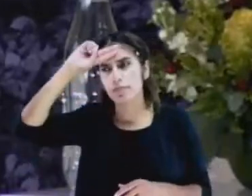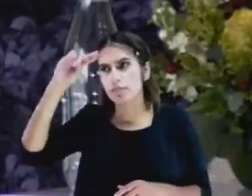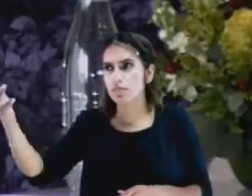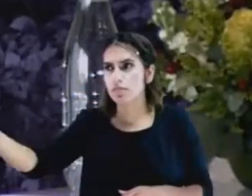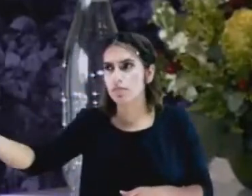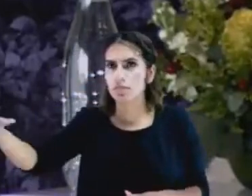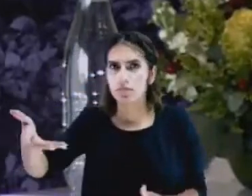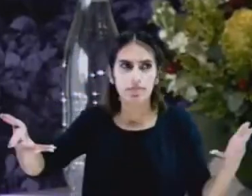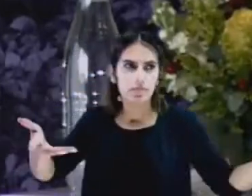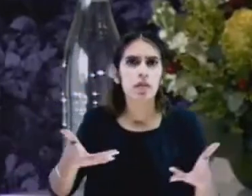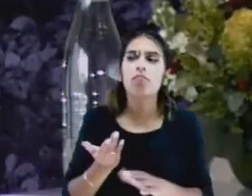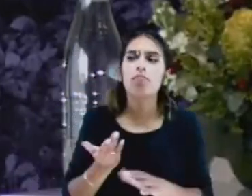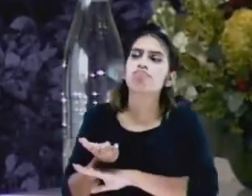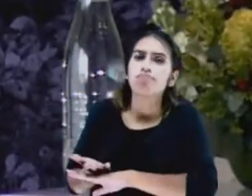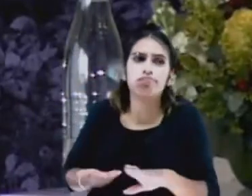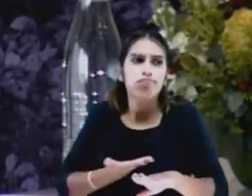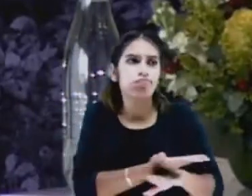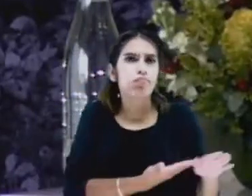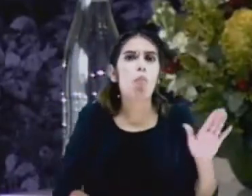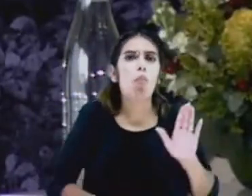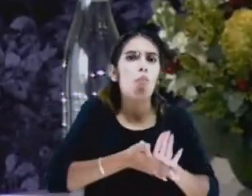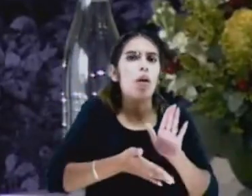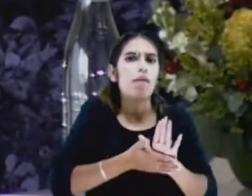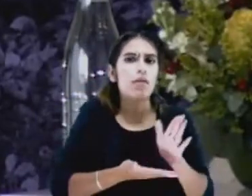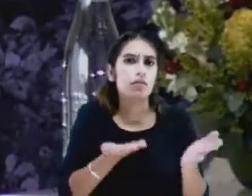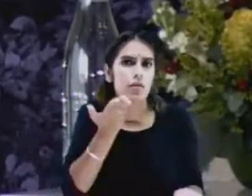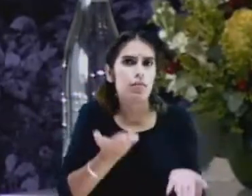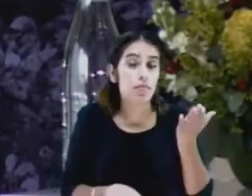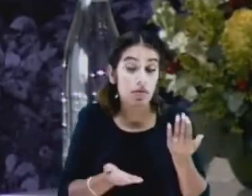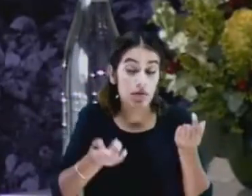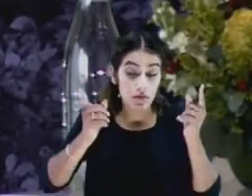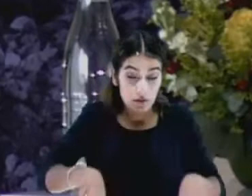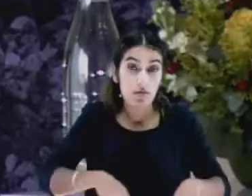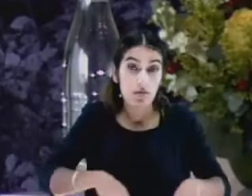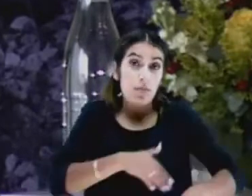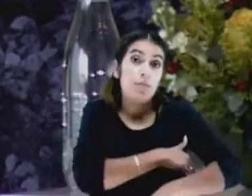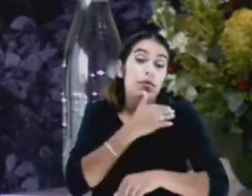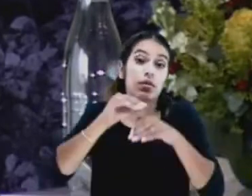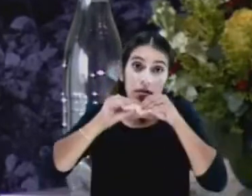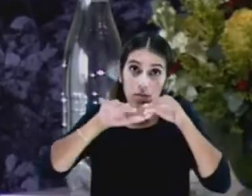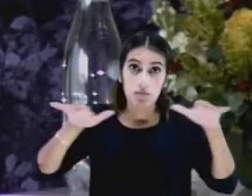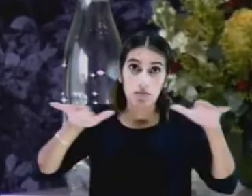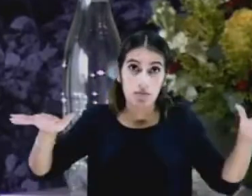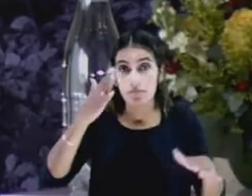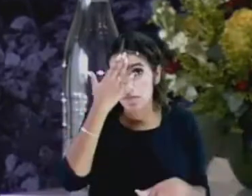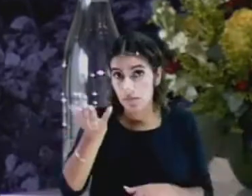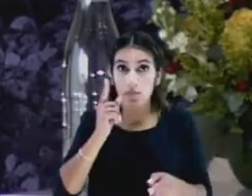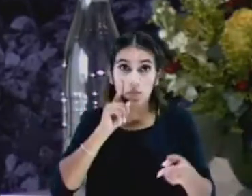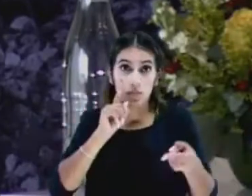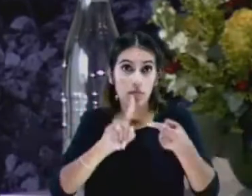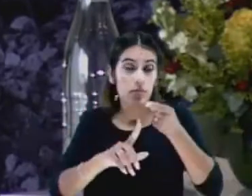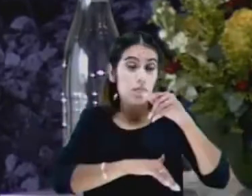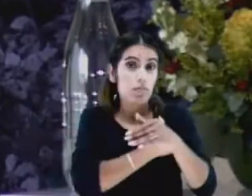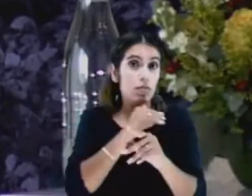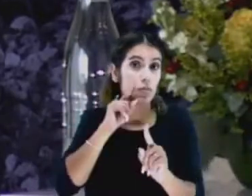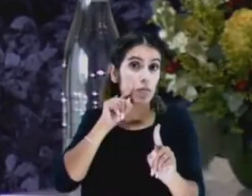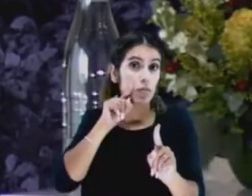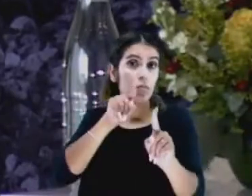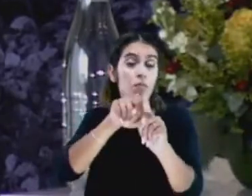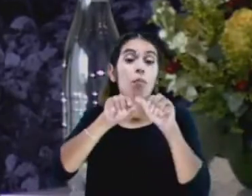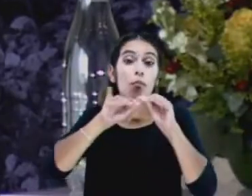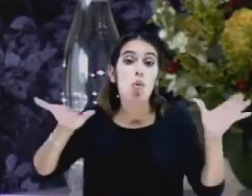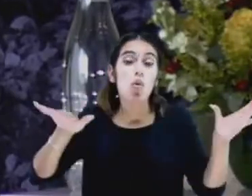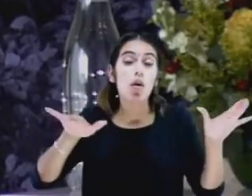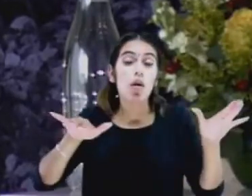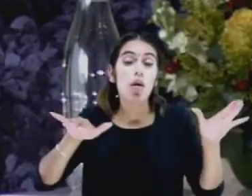como lo considera inconveniente incluido el ministerio público no hay que olvidar cuál es la final del ministerio público un interés general y perfectamente